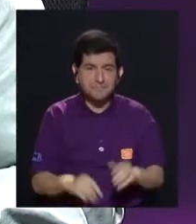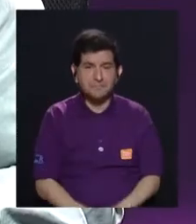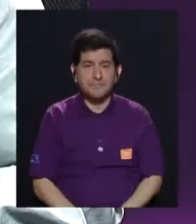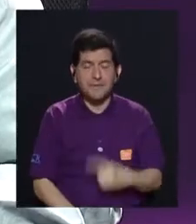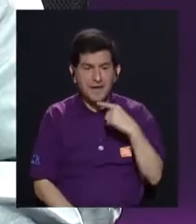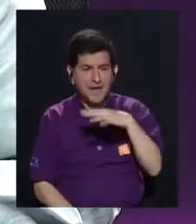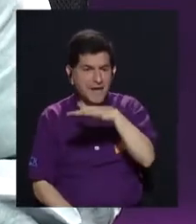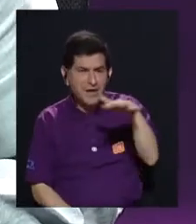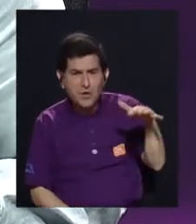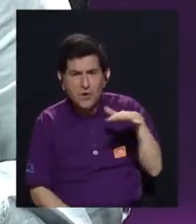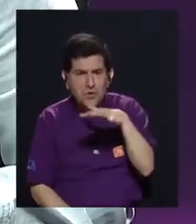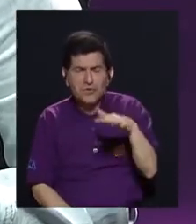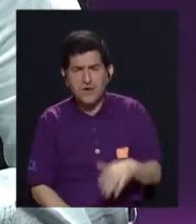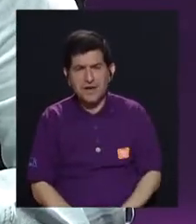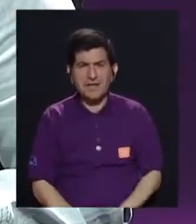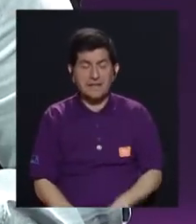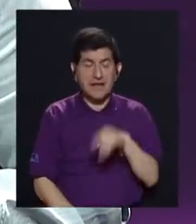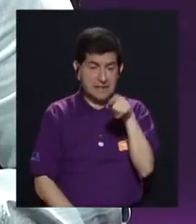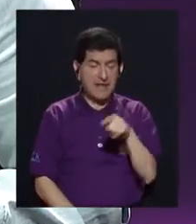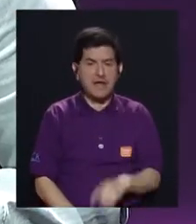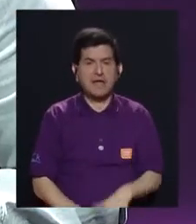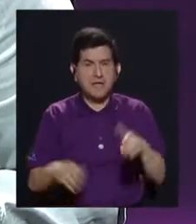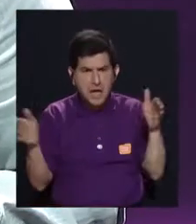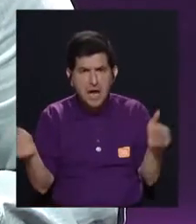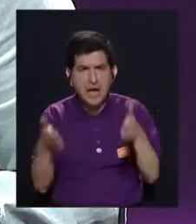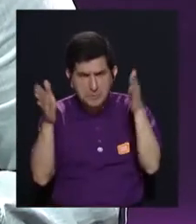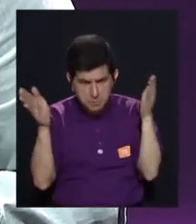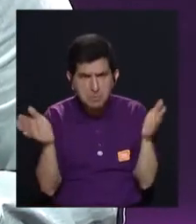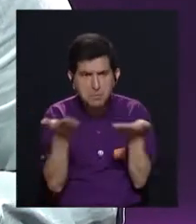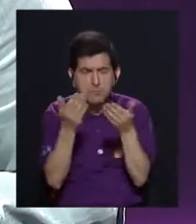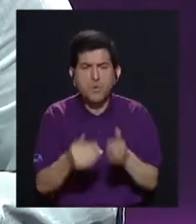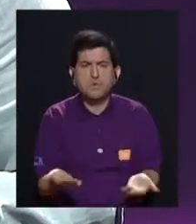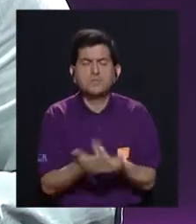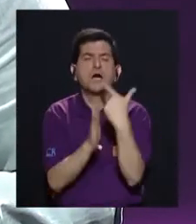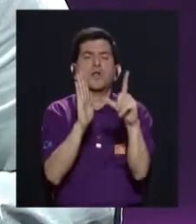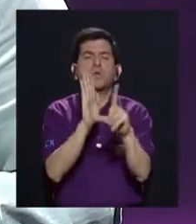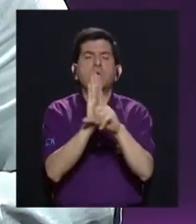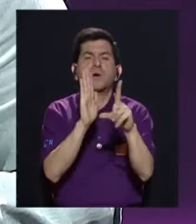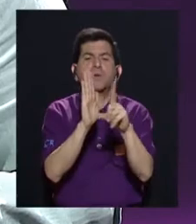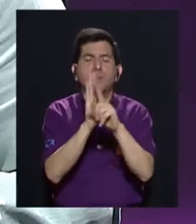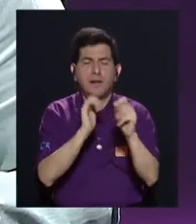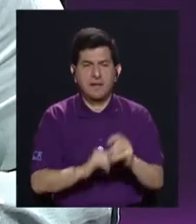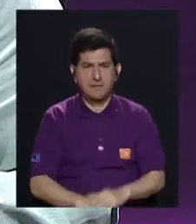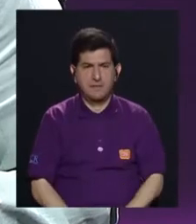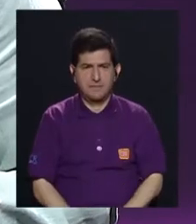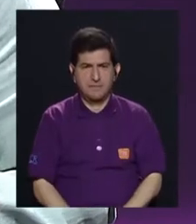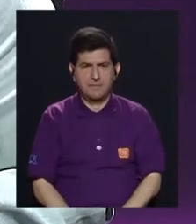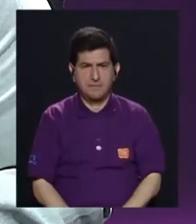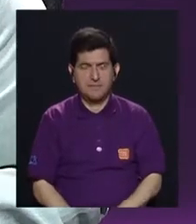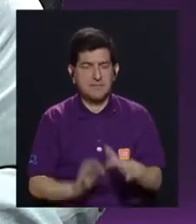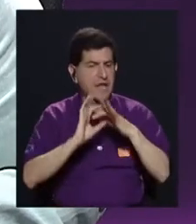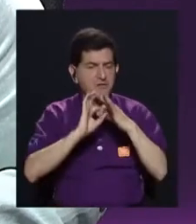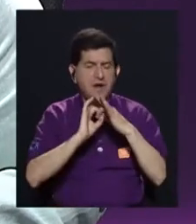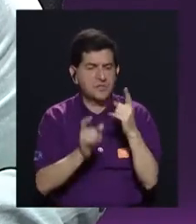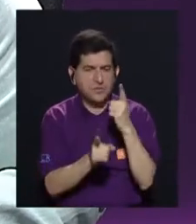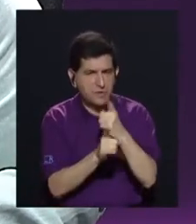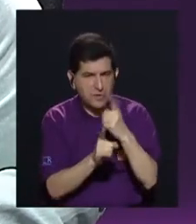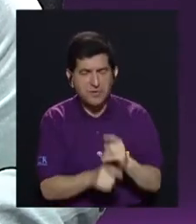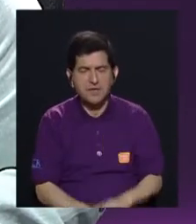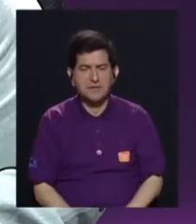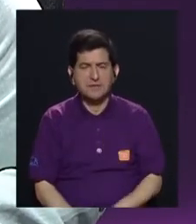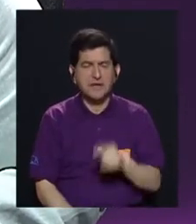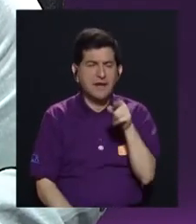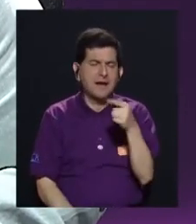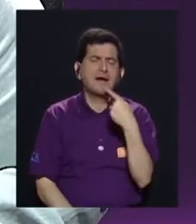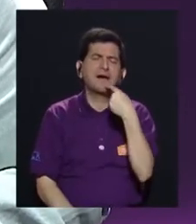realidad era la que está la que impulsa precisamente esa nueva legislación de dell aero relojero son propios lo que digo es que